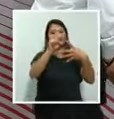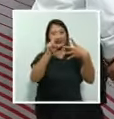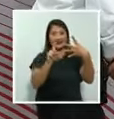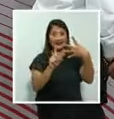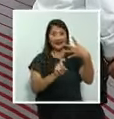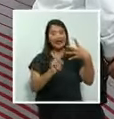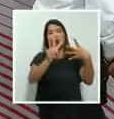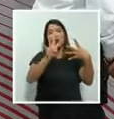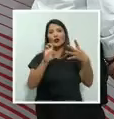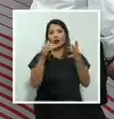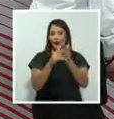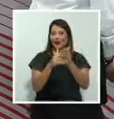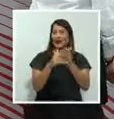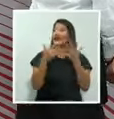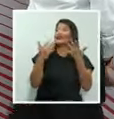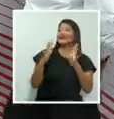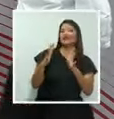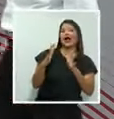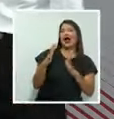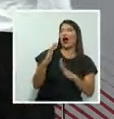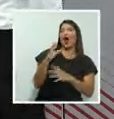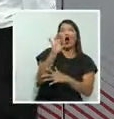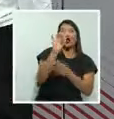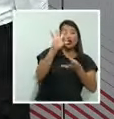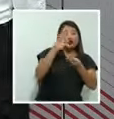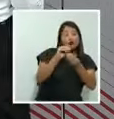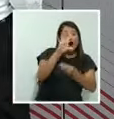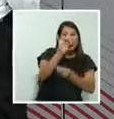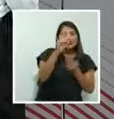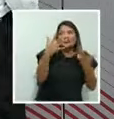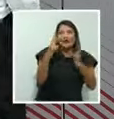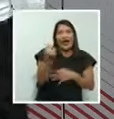400,000 colones. Tiene un 8 y ya tiene el premio mínimo. Muy imagínense. Bien.